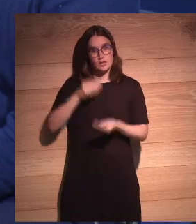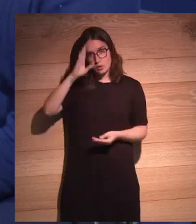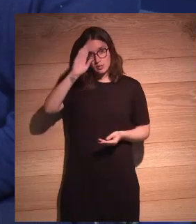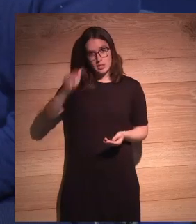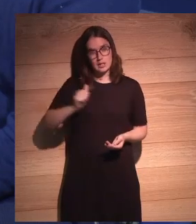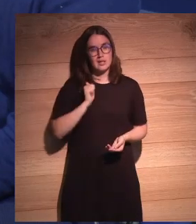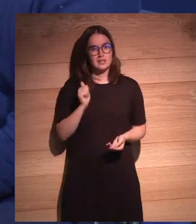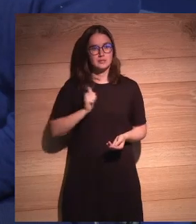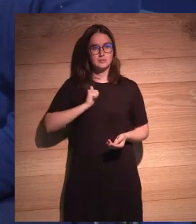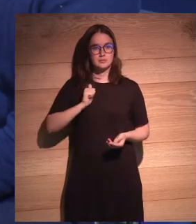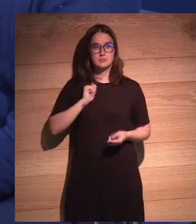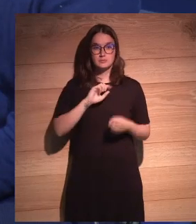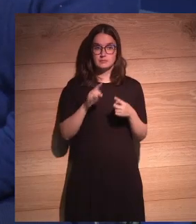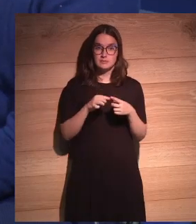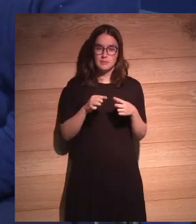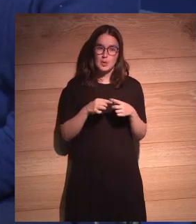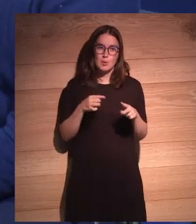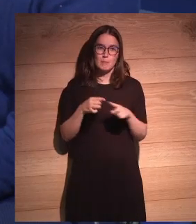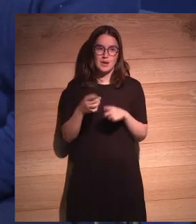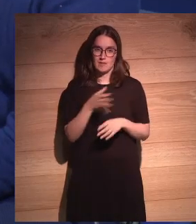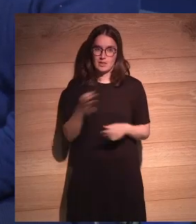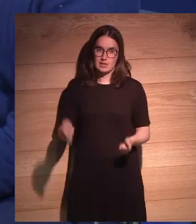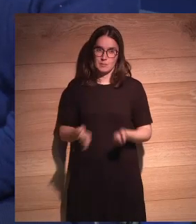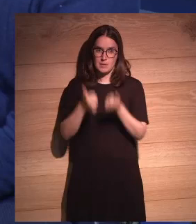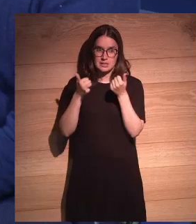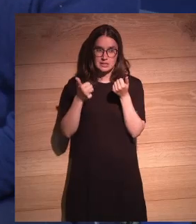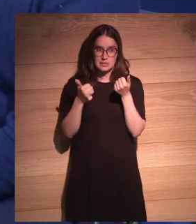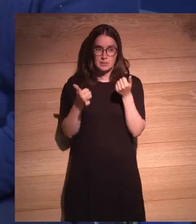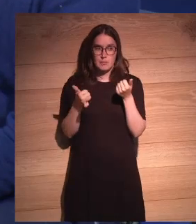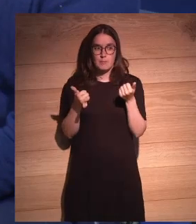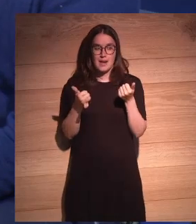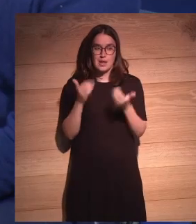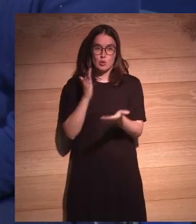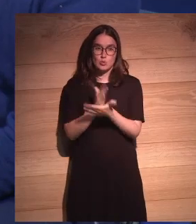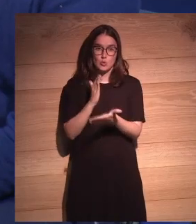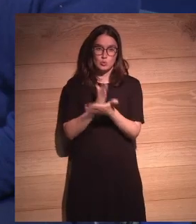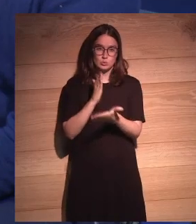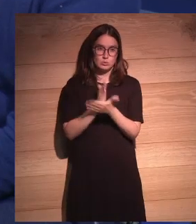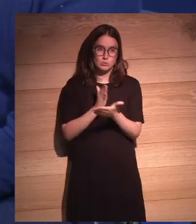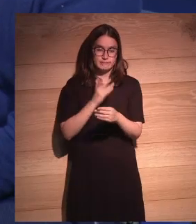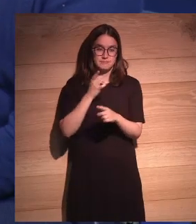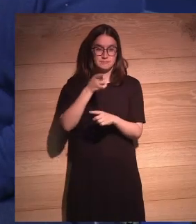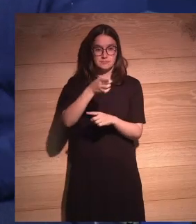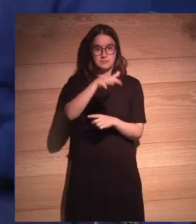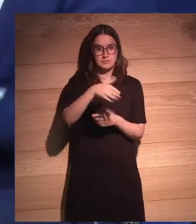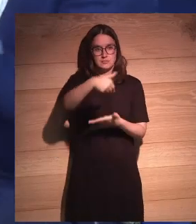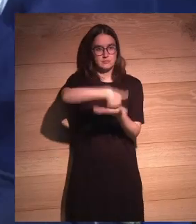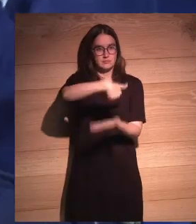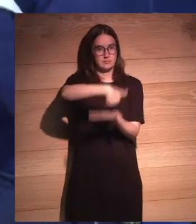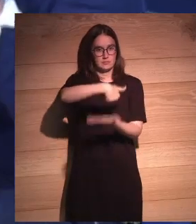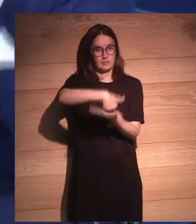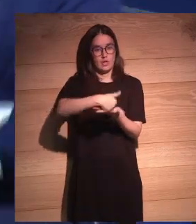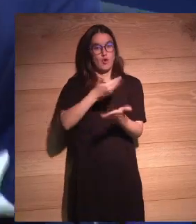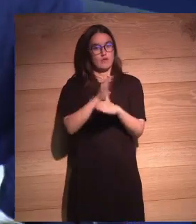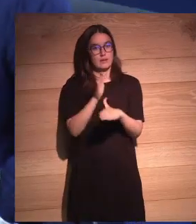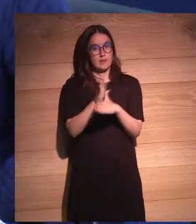inteligencia artificial, primero para ser más eficientes, para realmente dar los cursos en aquellos lugares donde hay más demanda y más